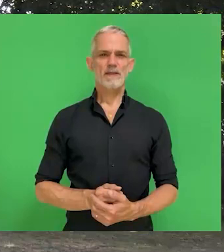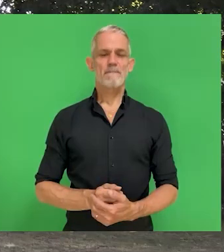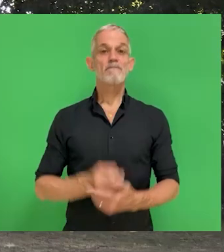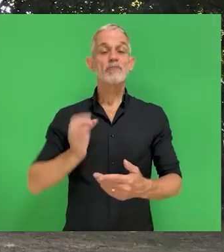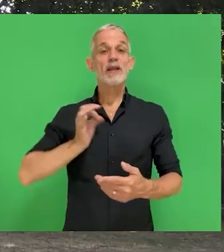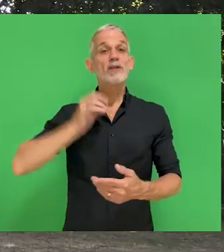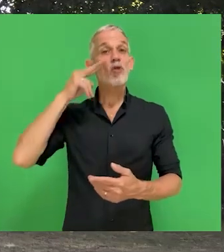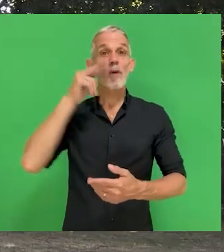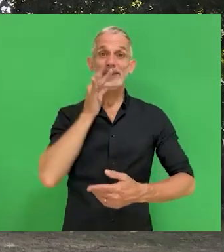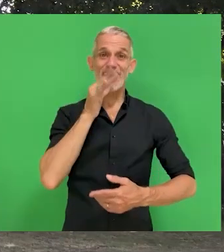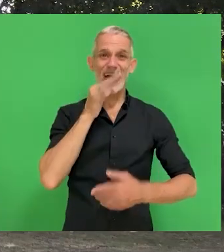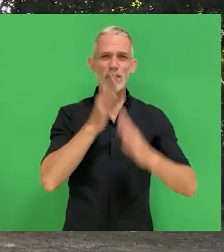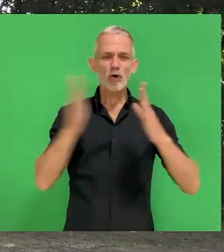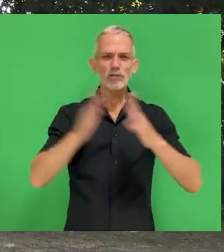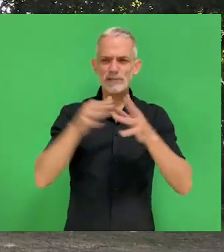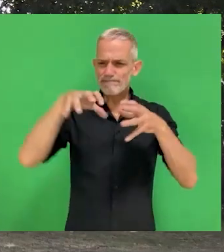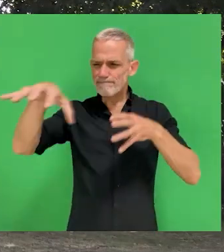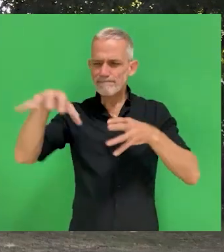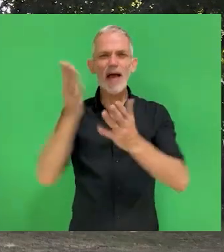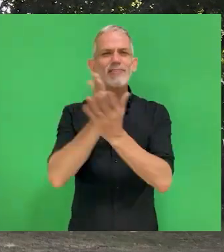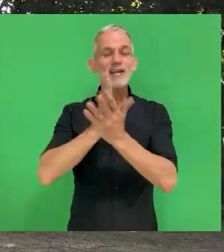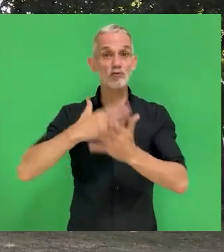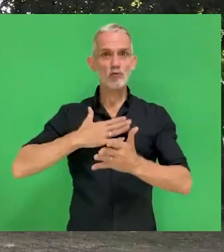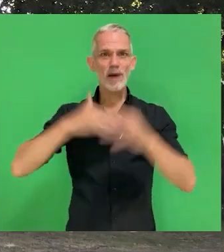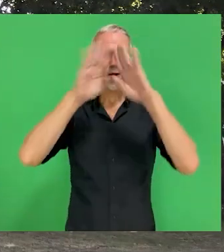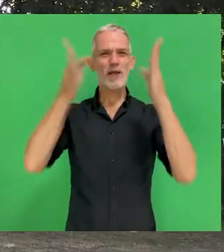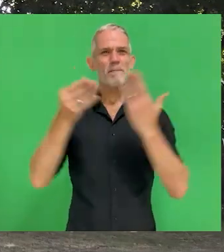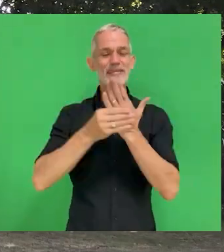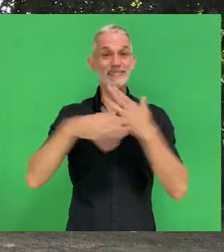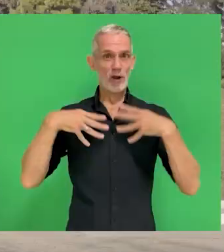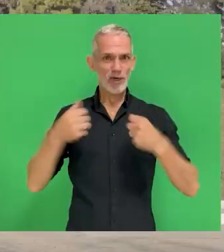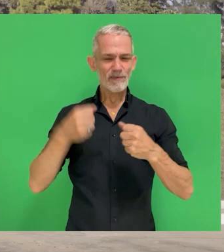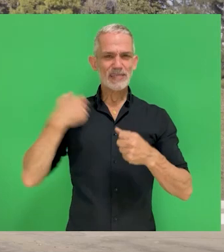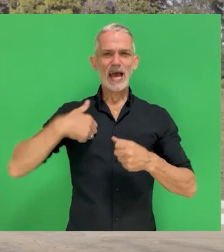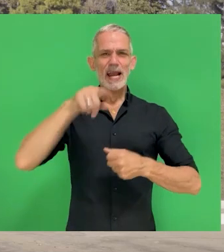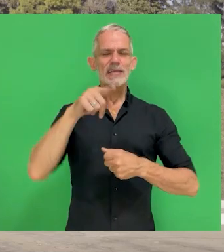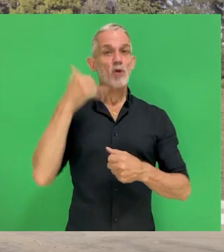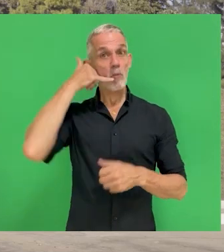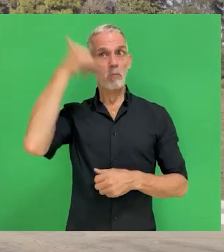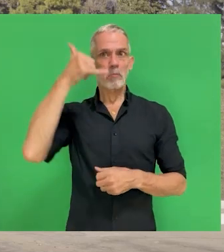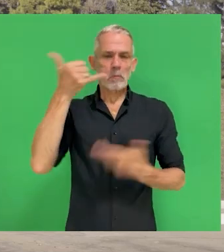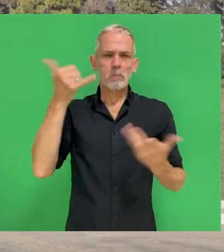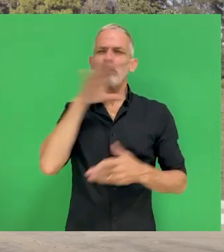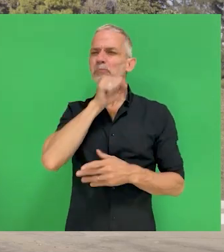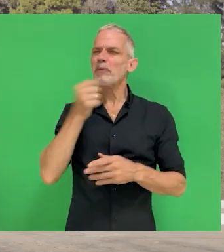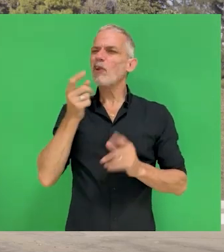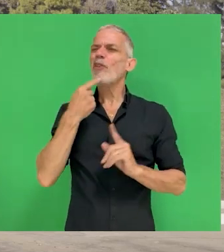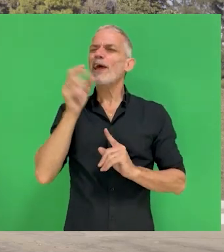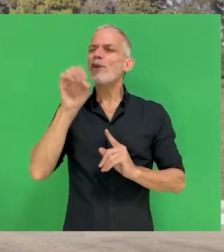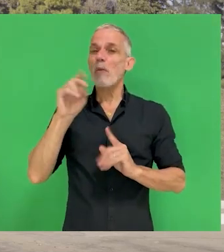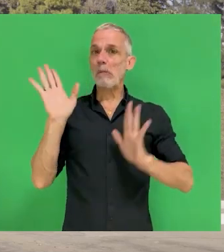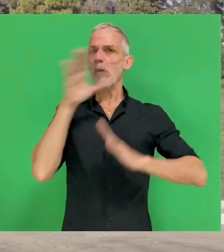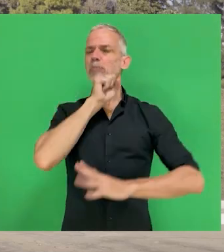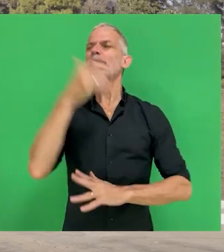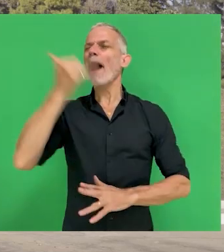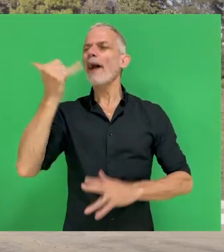En el año 2014, el área de Derechos Humanos del Ministerio de Defensa de la Nación recibió un llamado anónimo indicando que existía